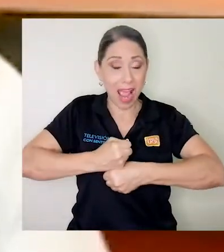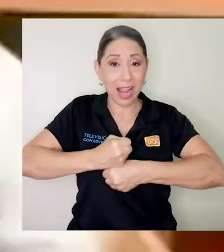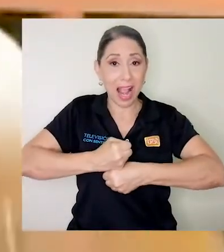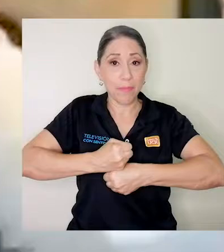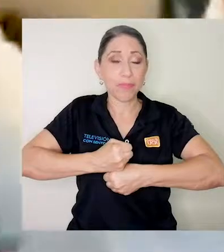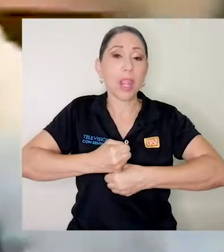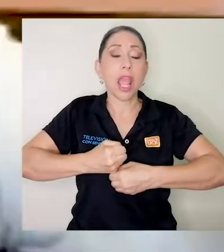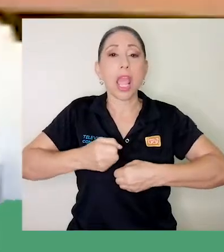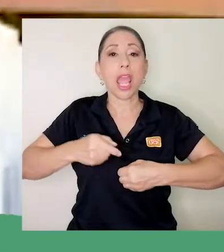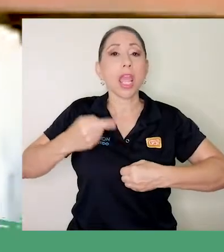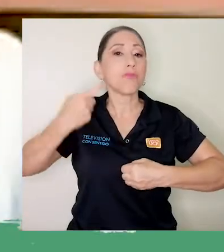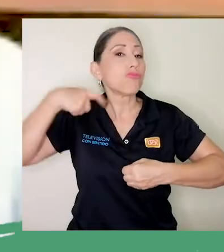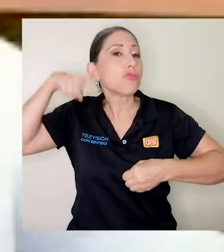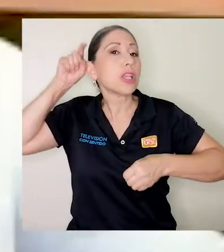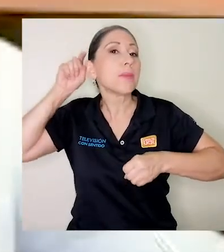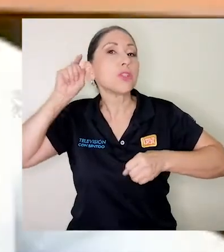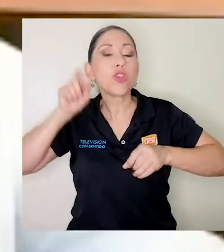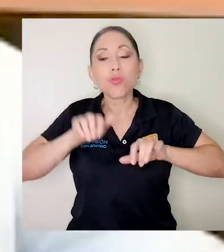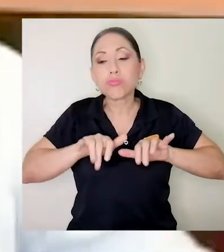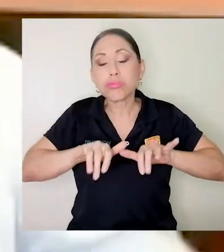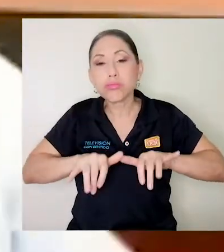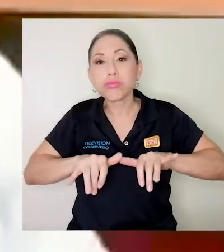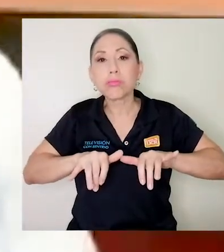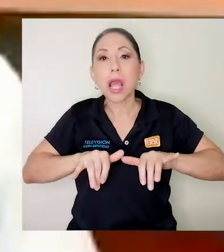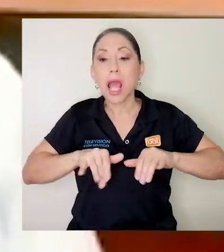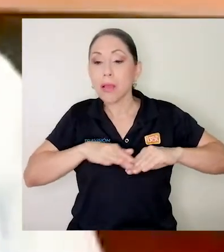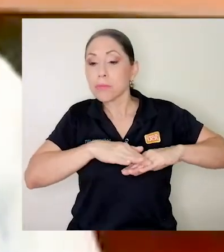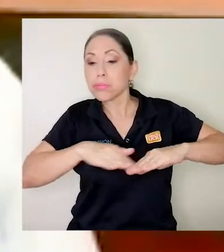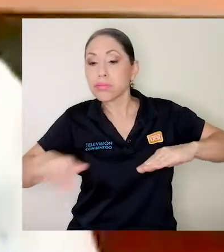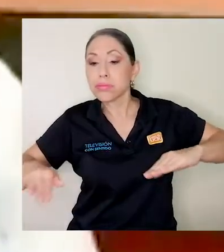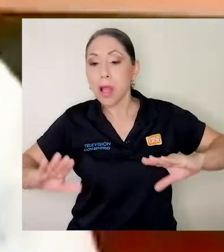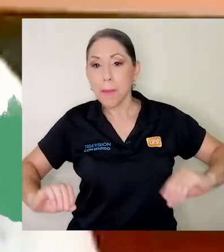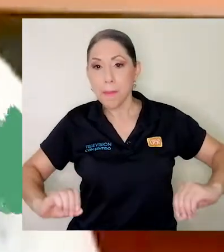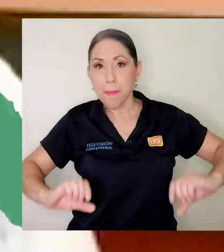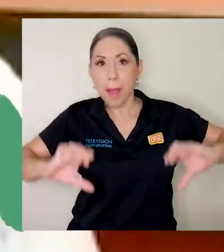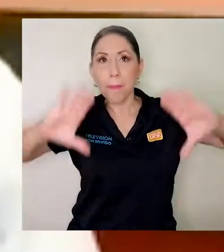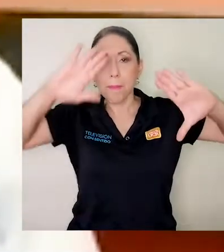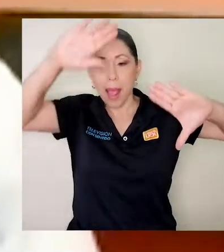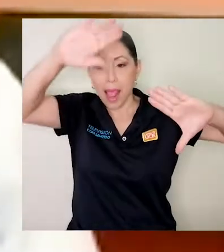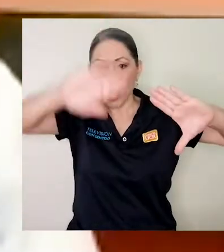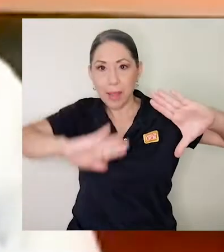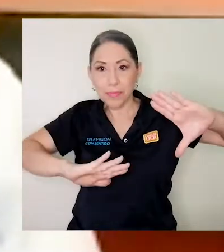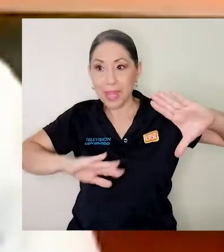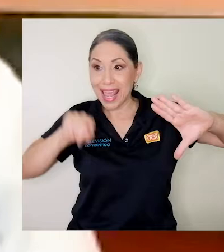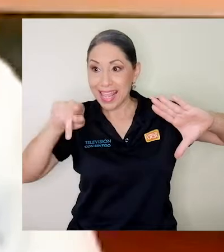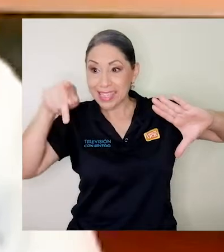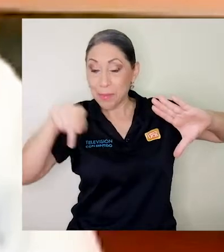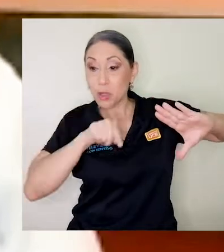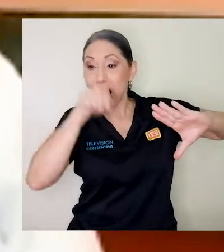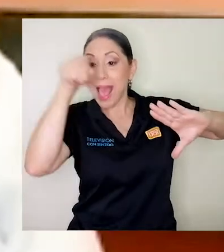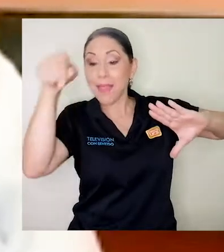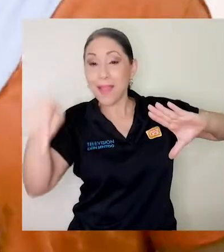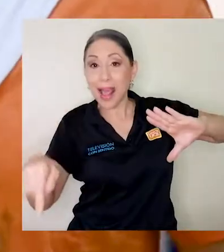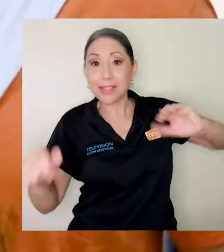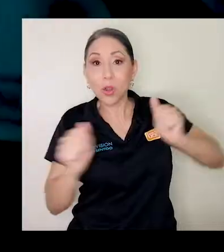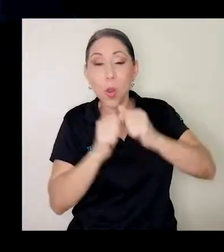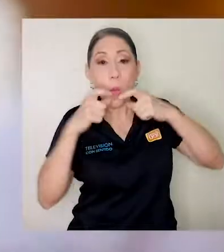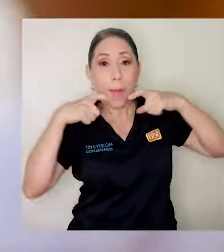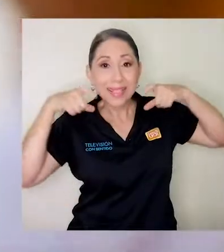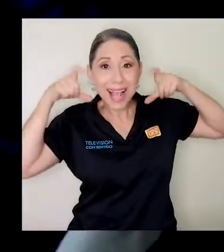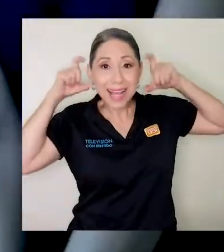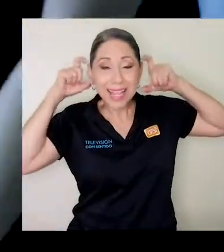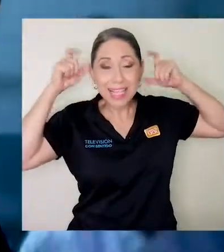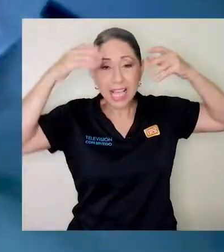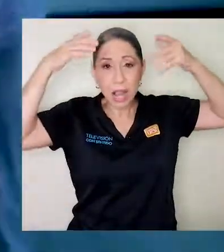recepción detrás de una mampara acrílica, utilizando su mascarilla y una careta facial, no tendría por